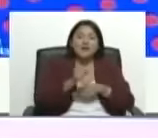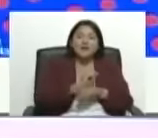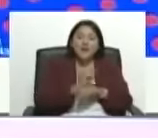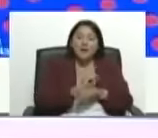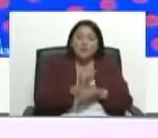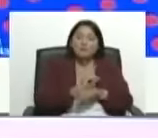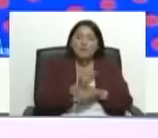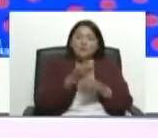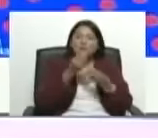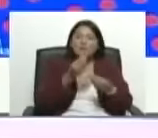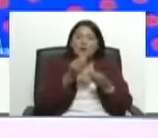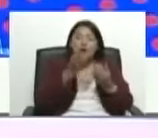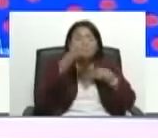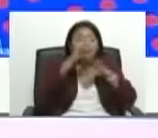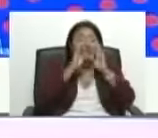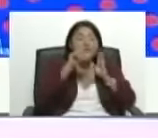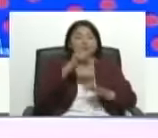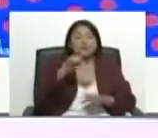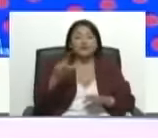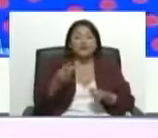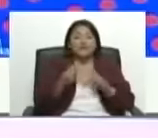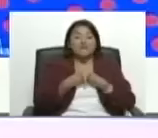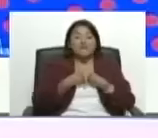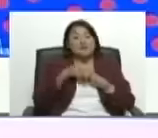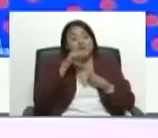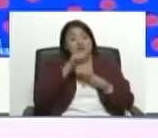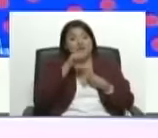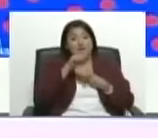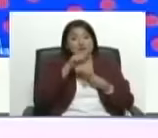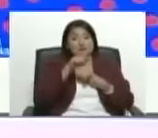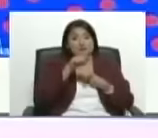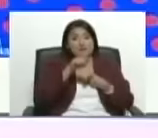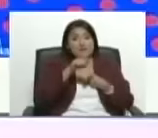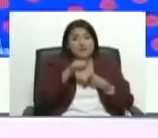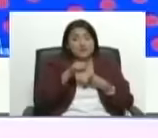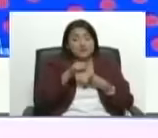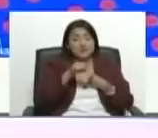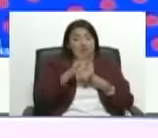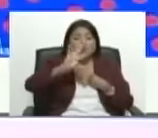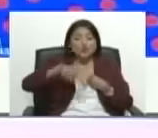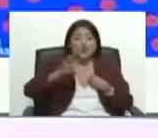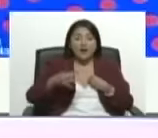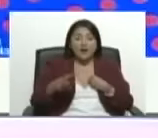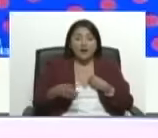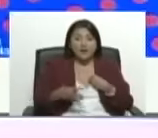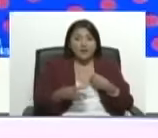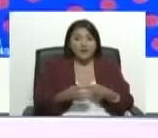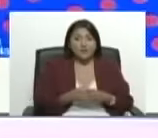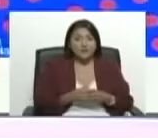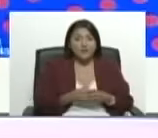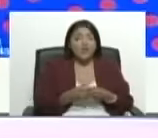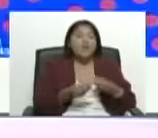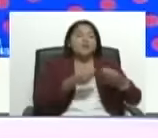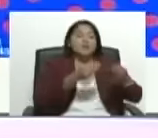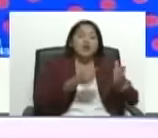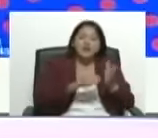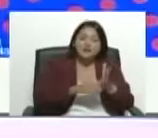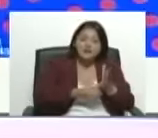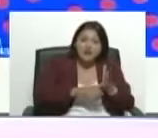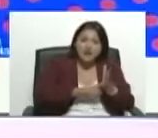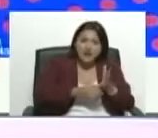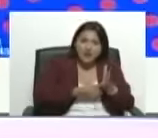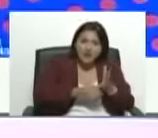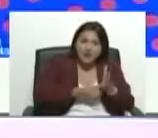para la atención integral a la población actual y fuera de ese territorio, que incluya, entre otros, el otorgamiento